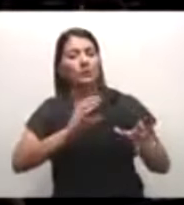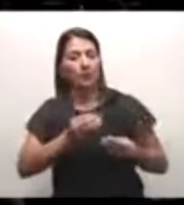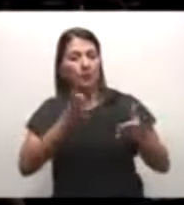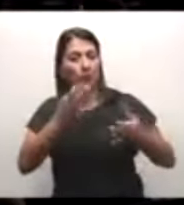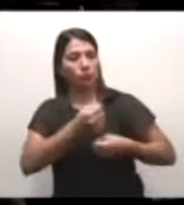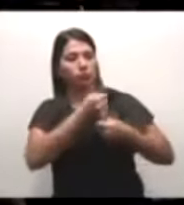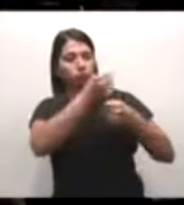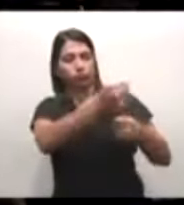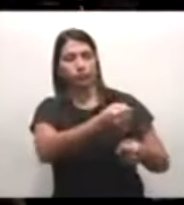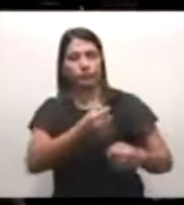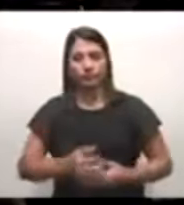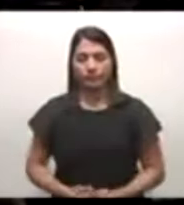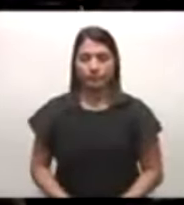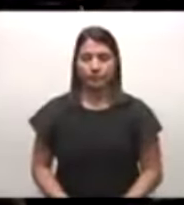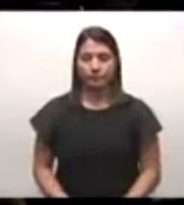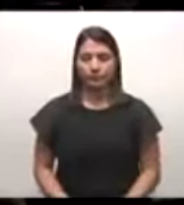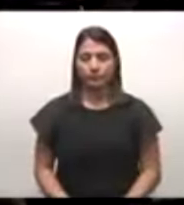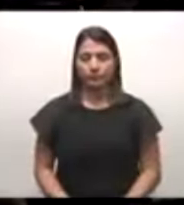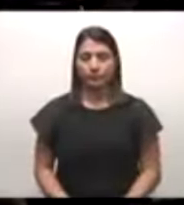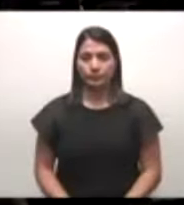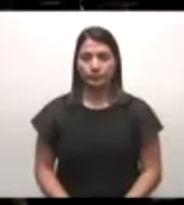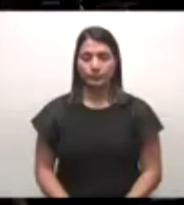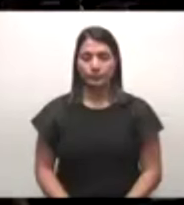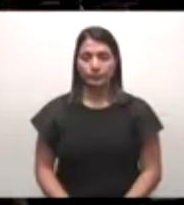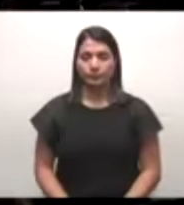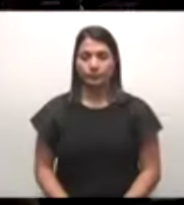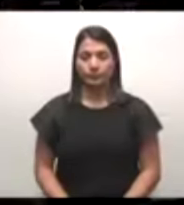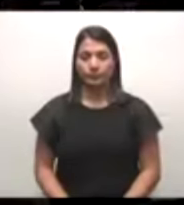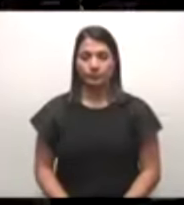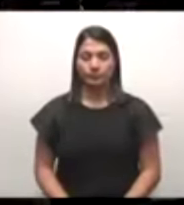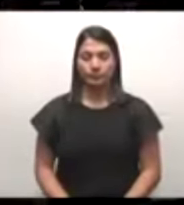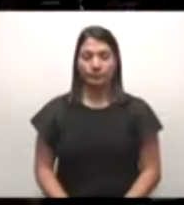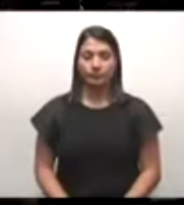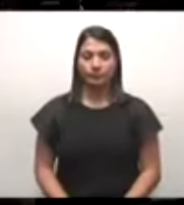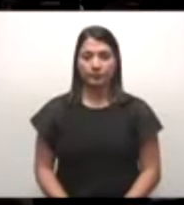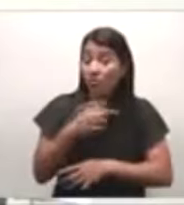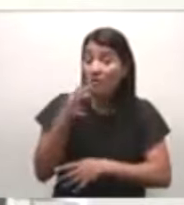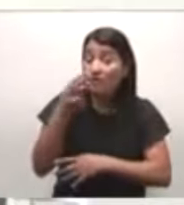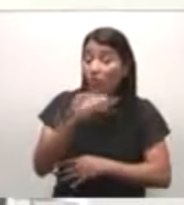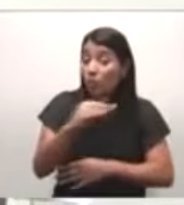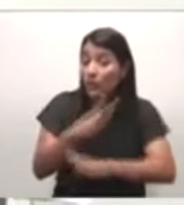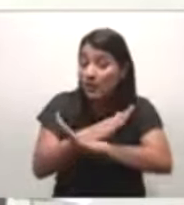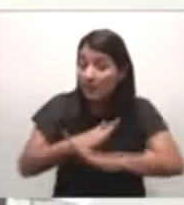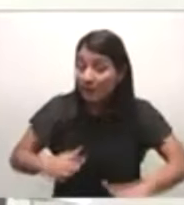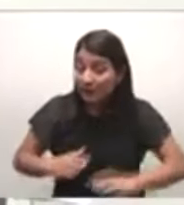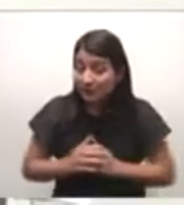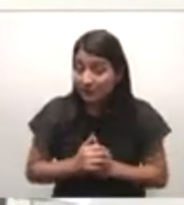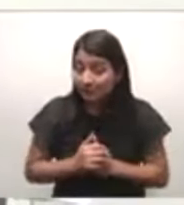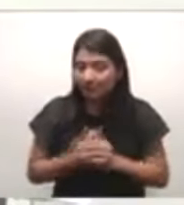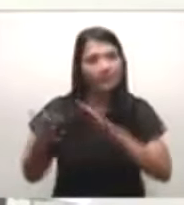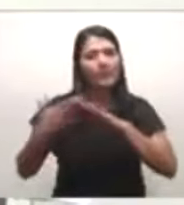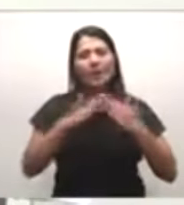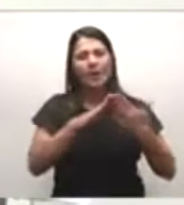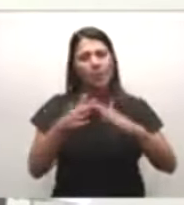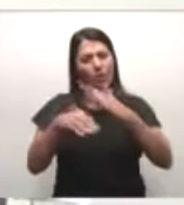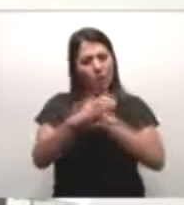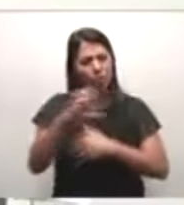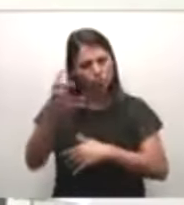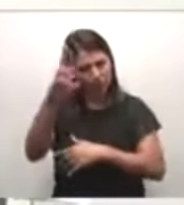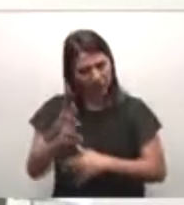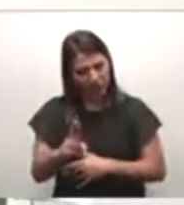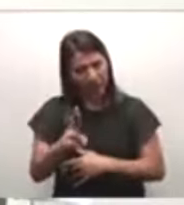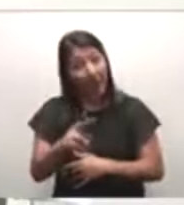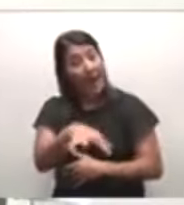1 de mayo de 2024 hasta el 30 de abril de 2028. El pueblo de Costa Rica los ha elegido